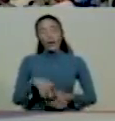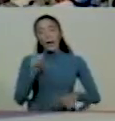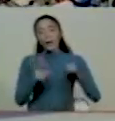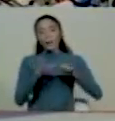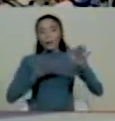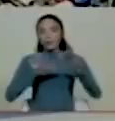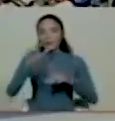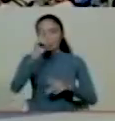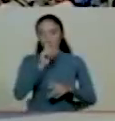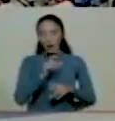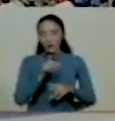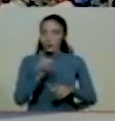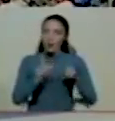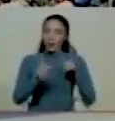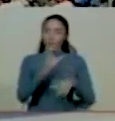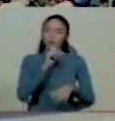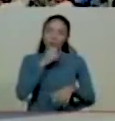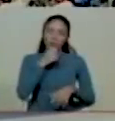15,